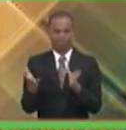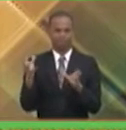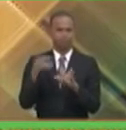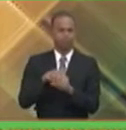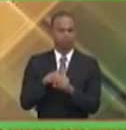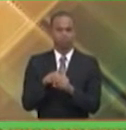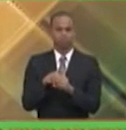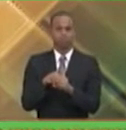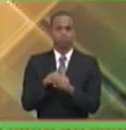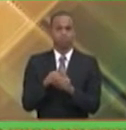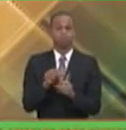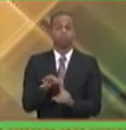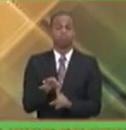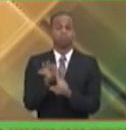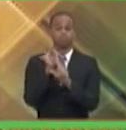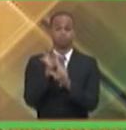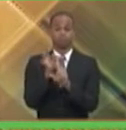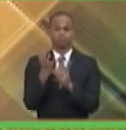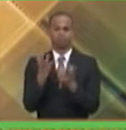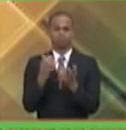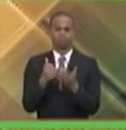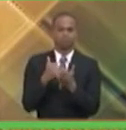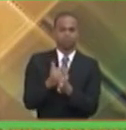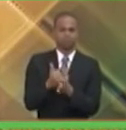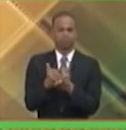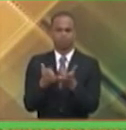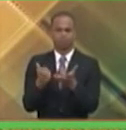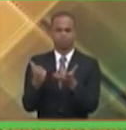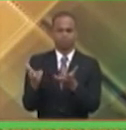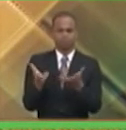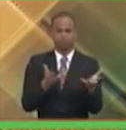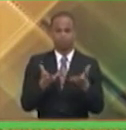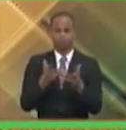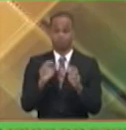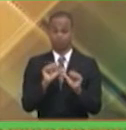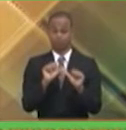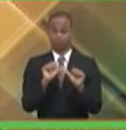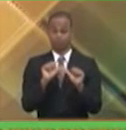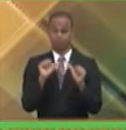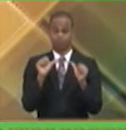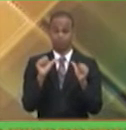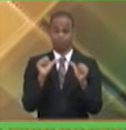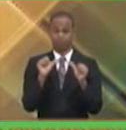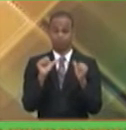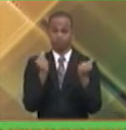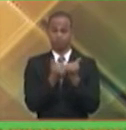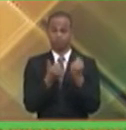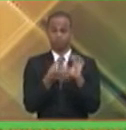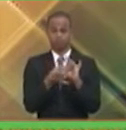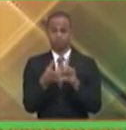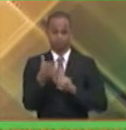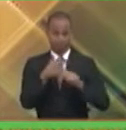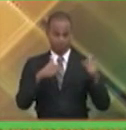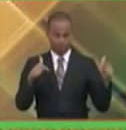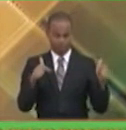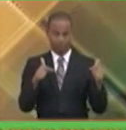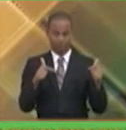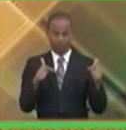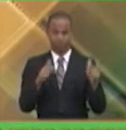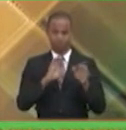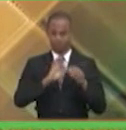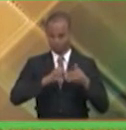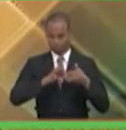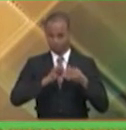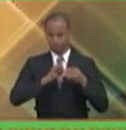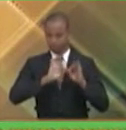inclusión y sobre todo de articulación con la Asociación de Lengua de Señas y con